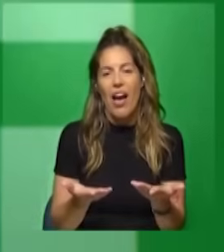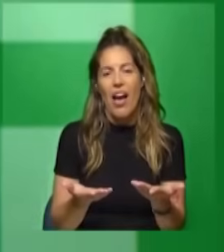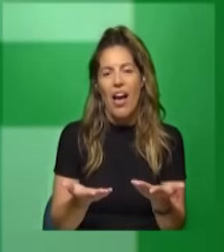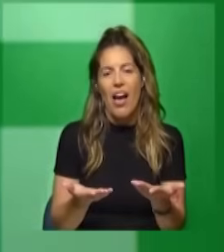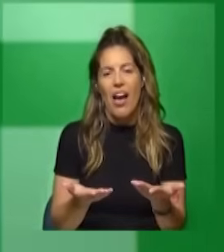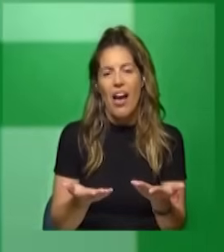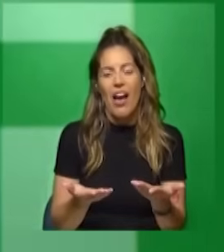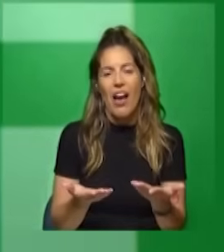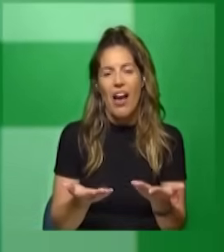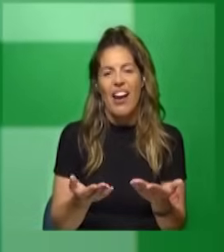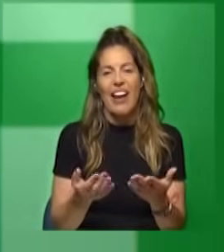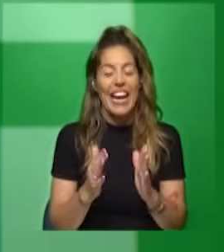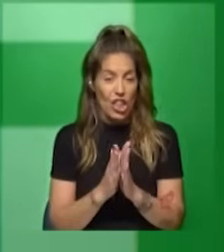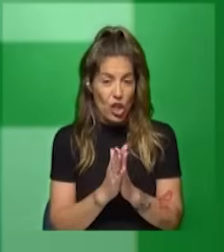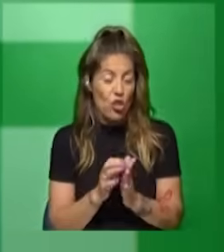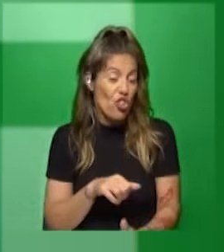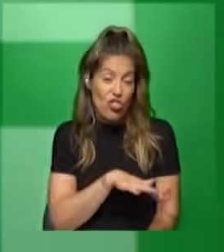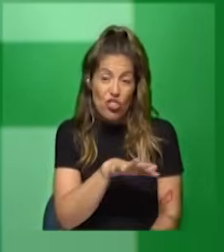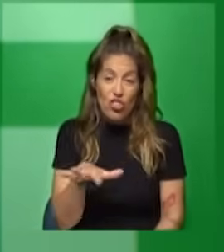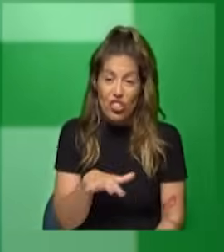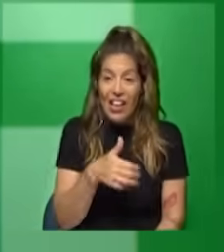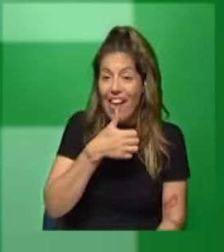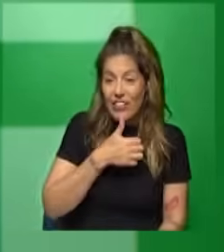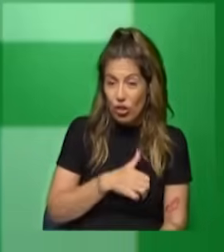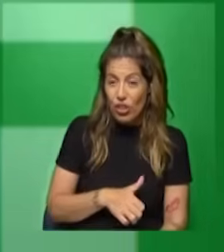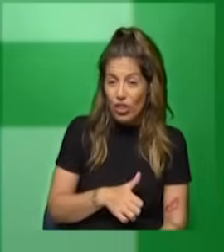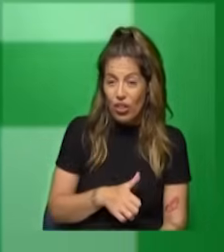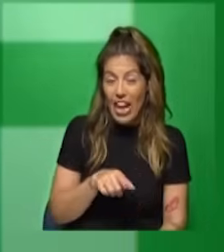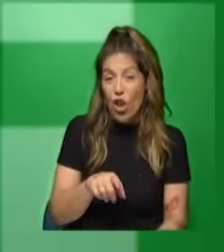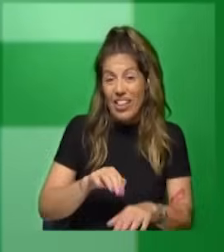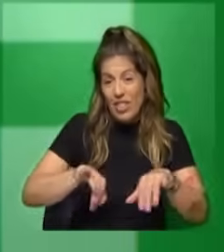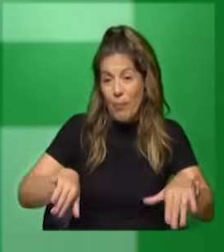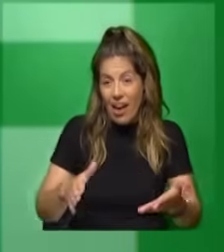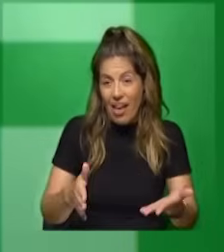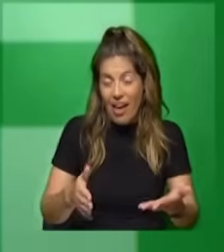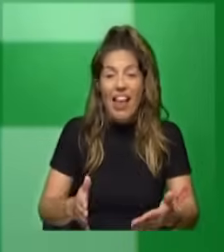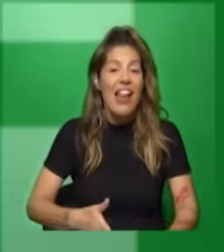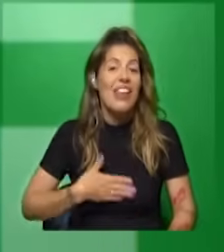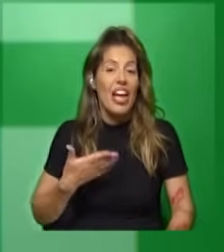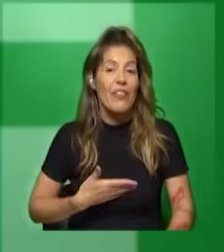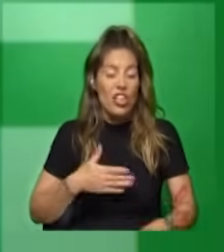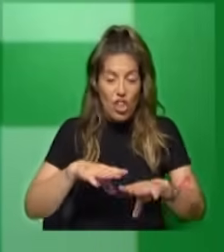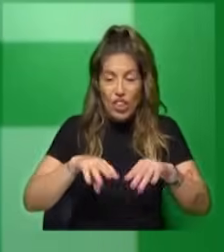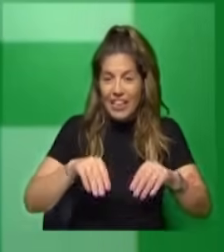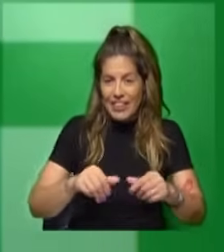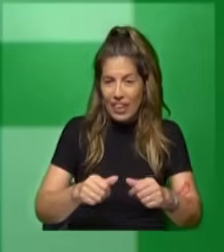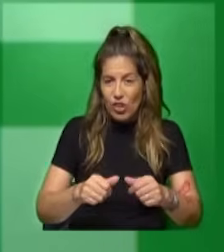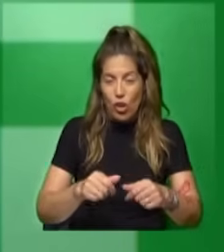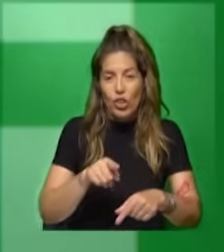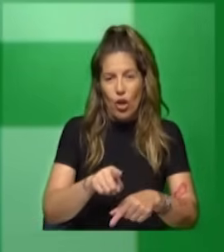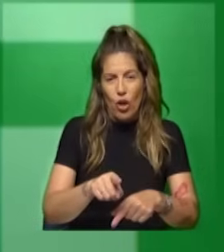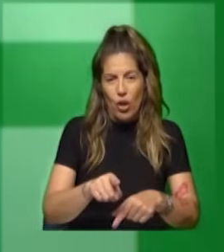digamos, religioso, social e histórico. Uh-huh. La reivindicación de territorio por